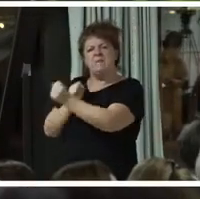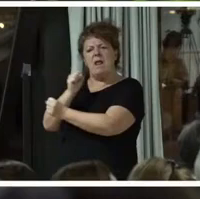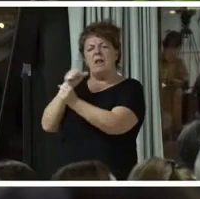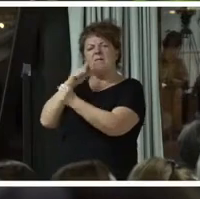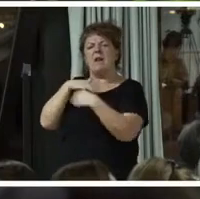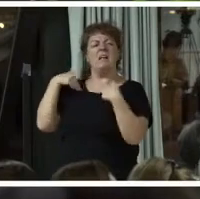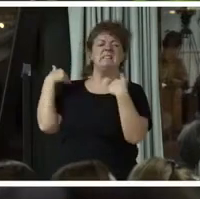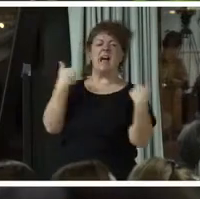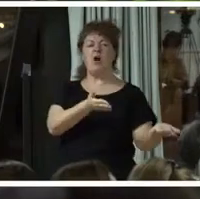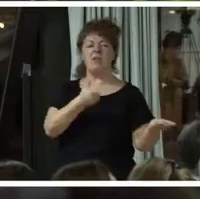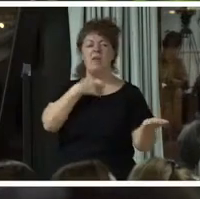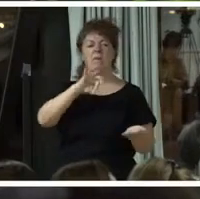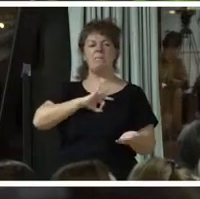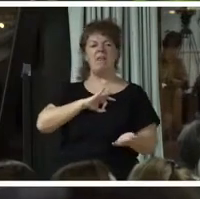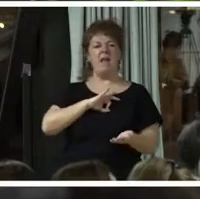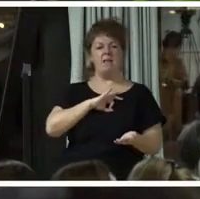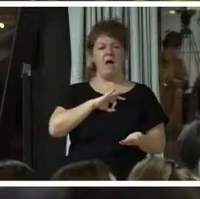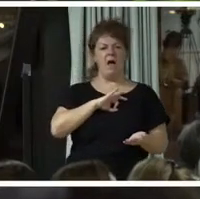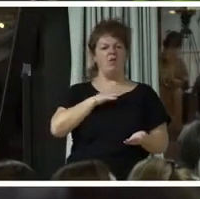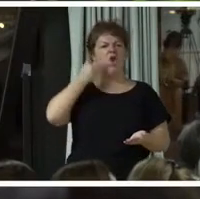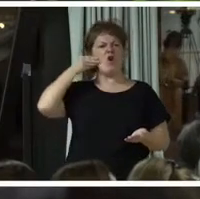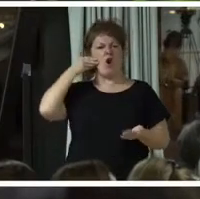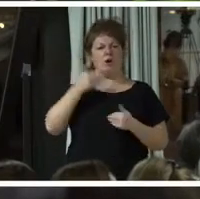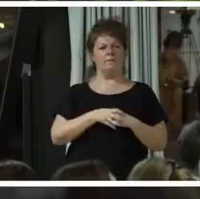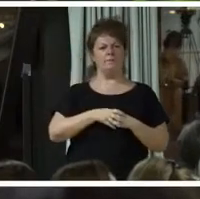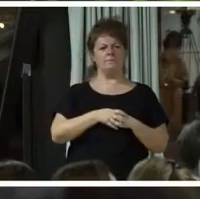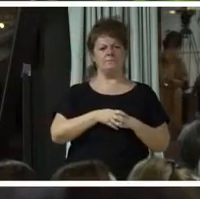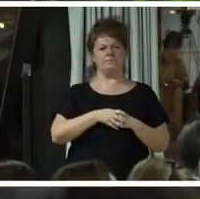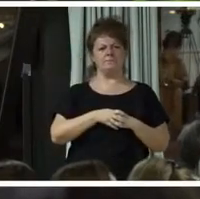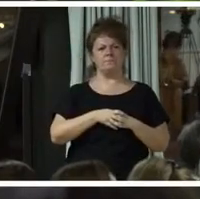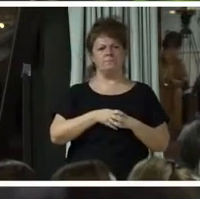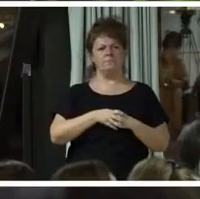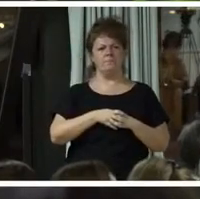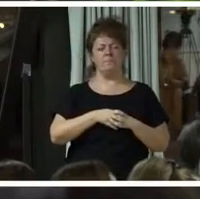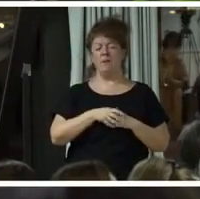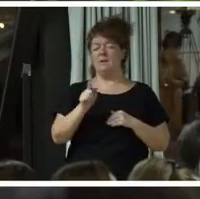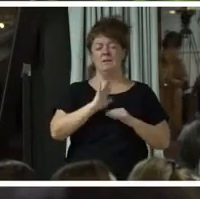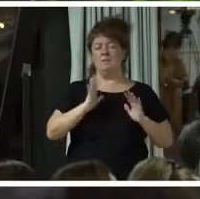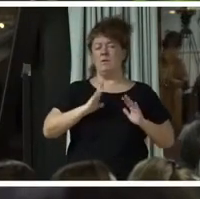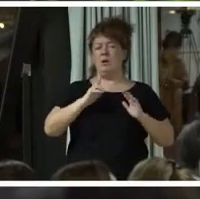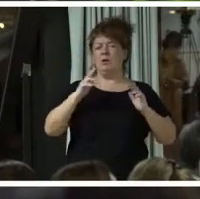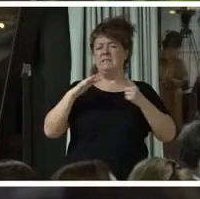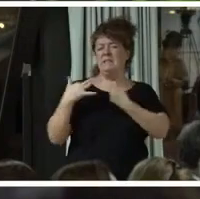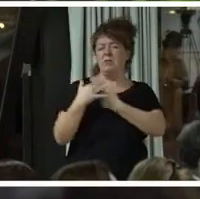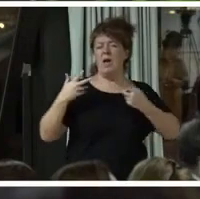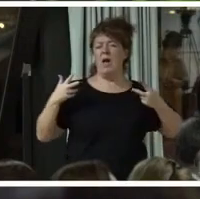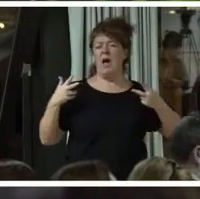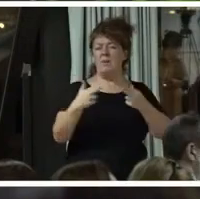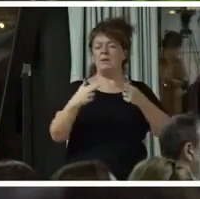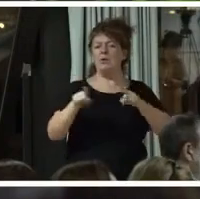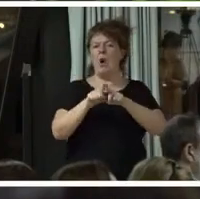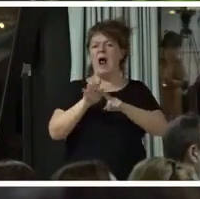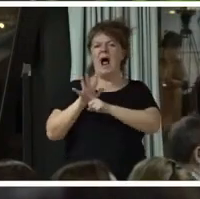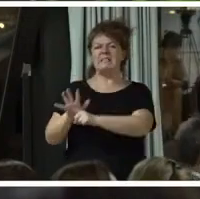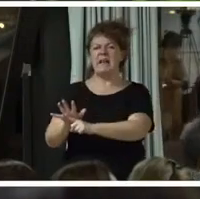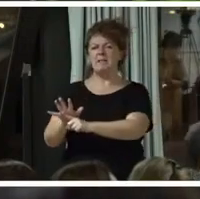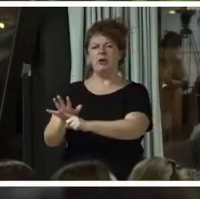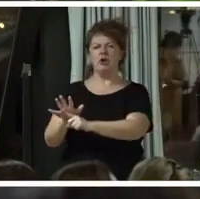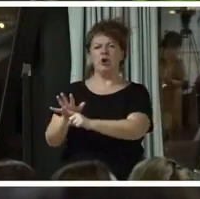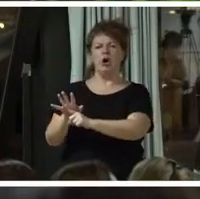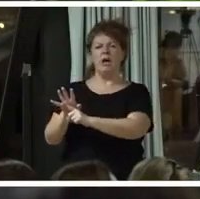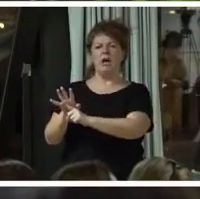cual se ha concedido la la medalla de honor eh que se evite esas situaciones por medio del aislamiento